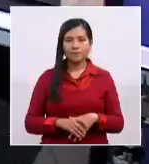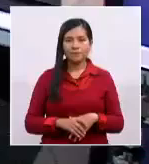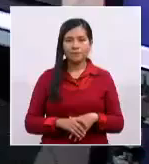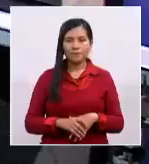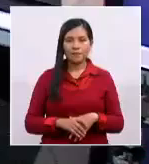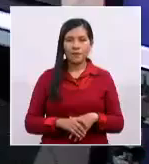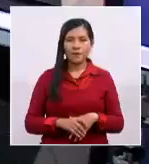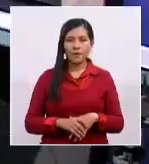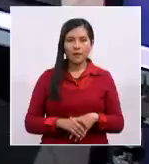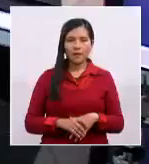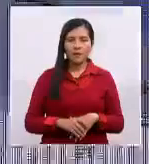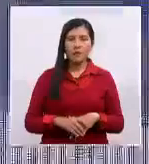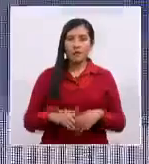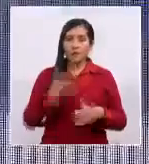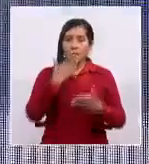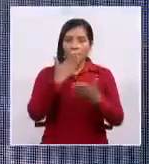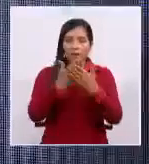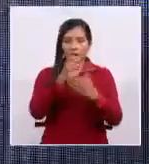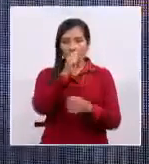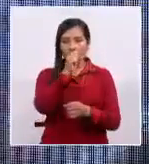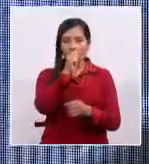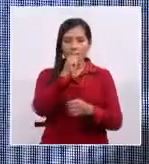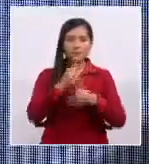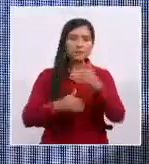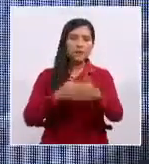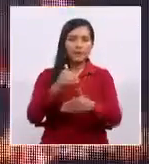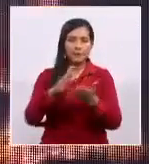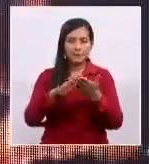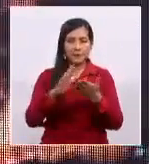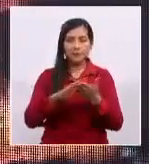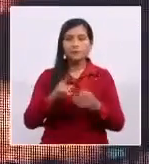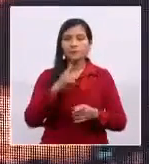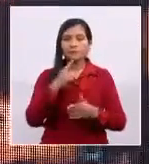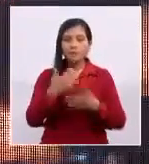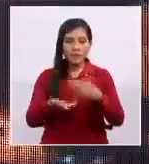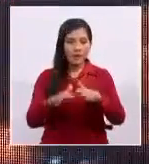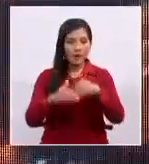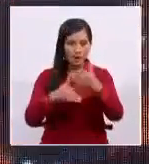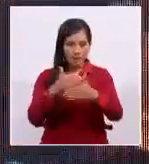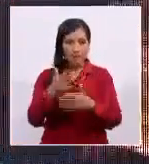Bien. Vamos avanzando, ¿no? Ayer tocábamos el tema económico y este es un reflejo.